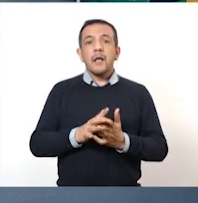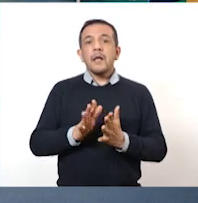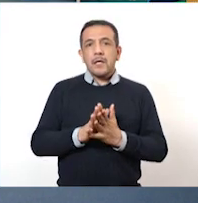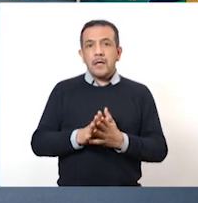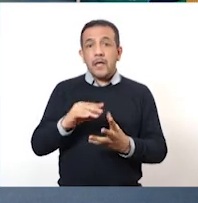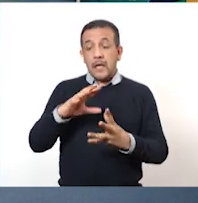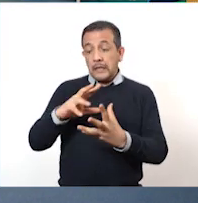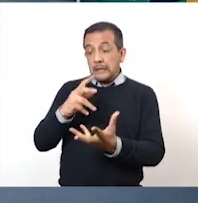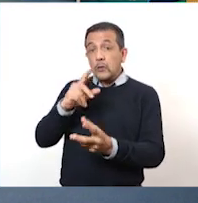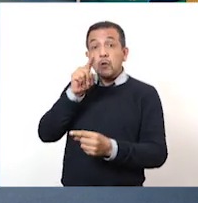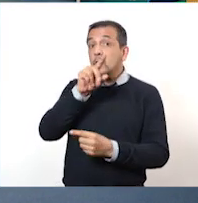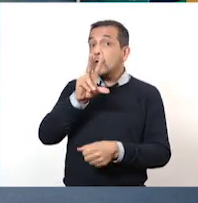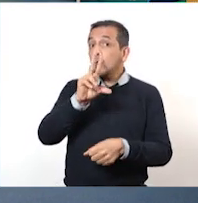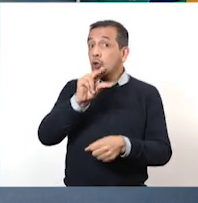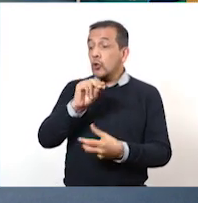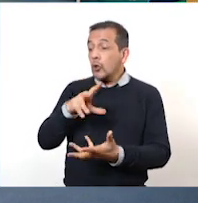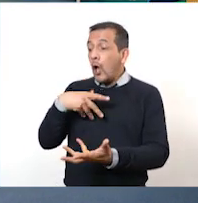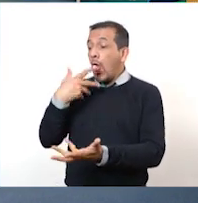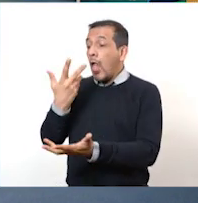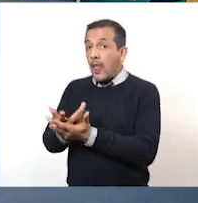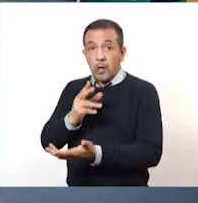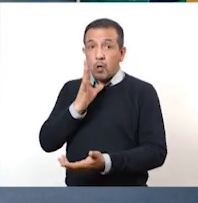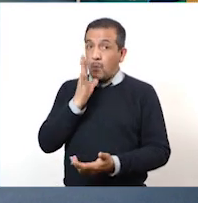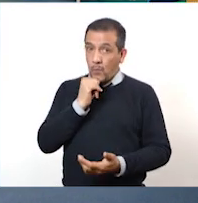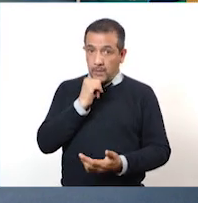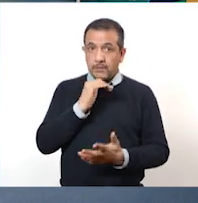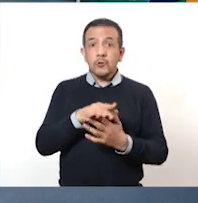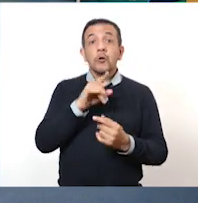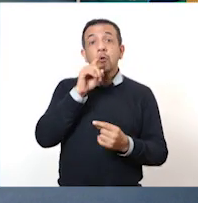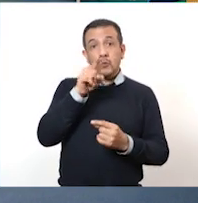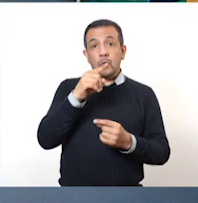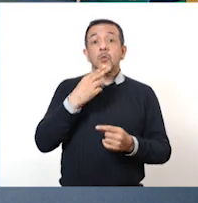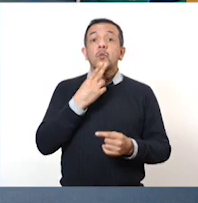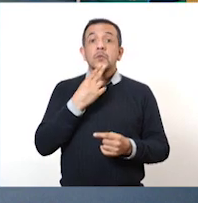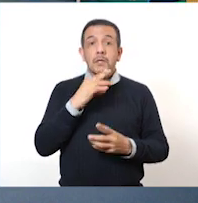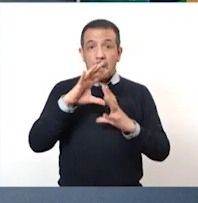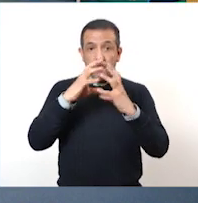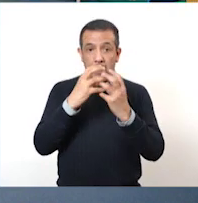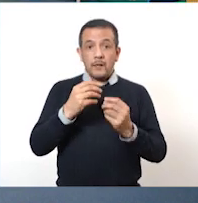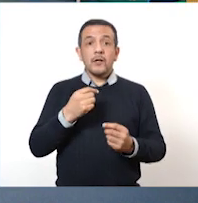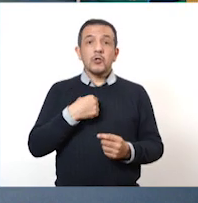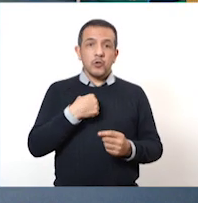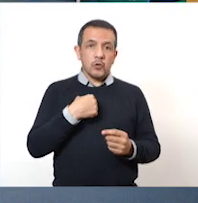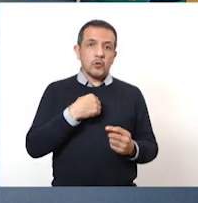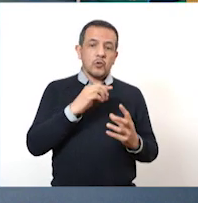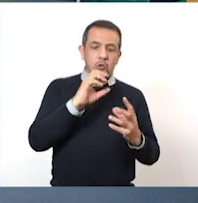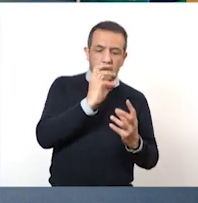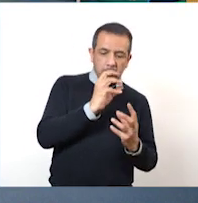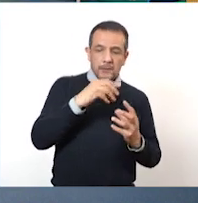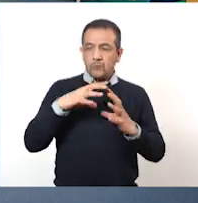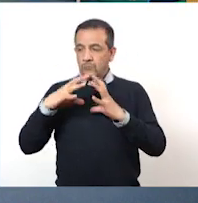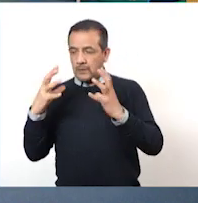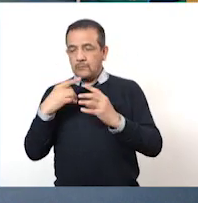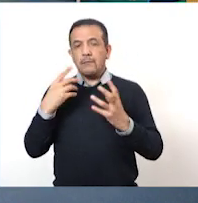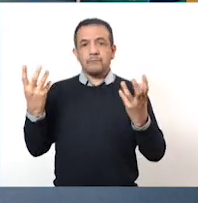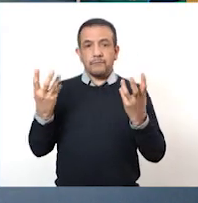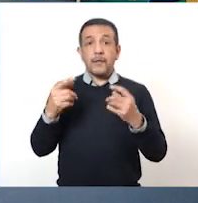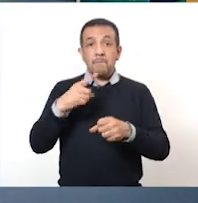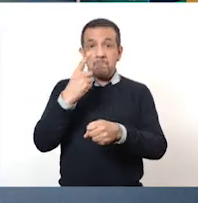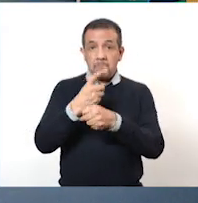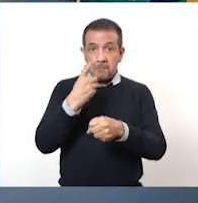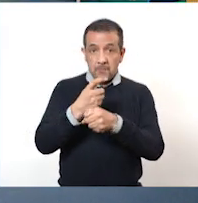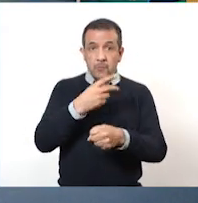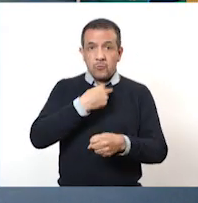que no vuele, que no caiga, ¿ok? Muy bien. Vamos a utilizar una pelota, tú. ¿Esta? Yo voy a cargar esta. Muy bien.